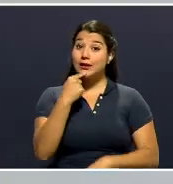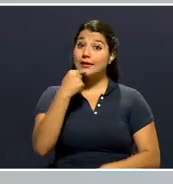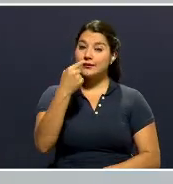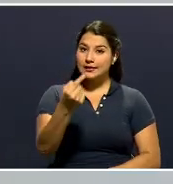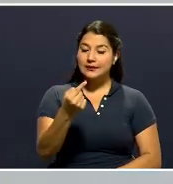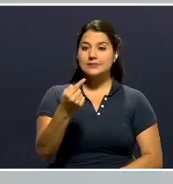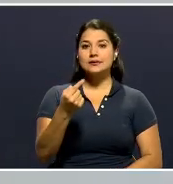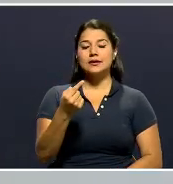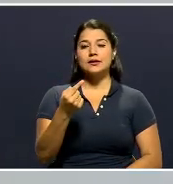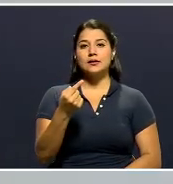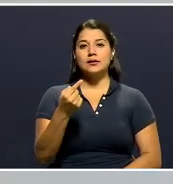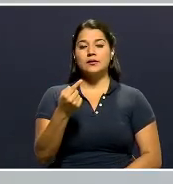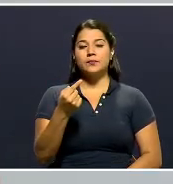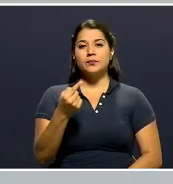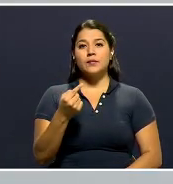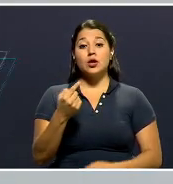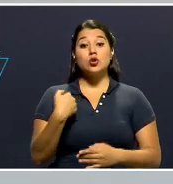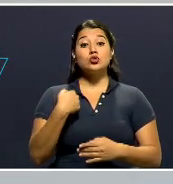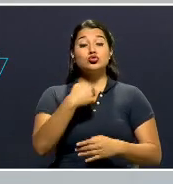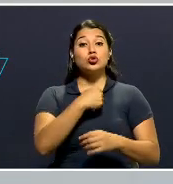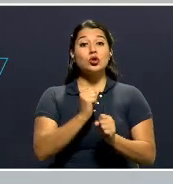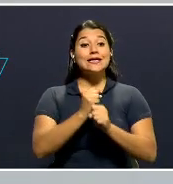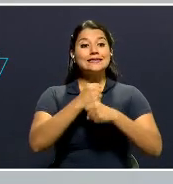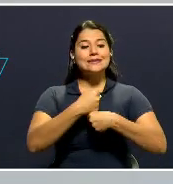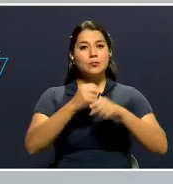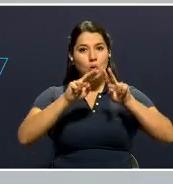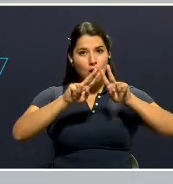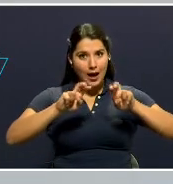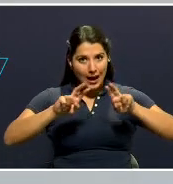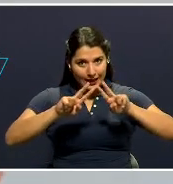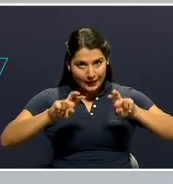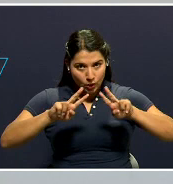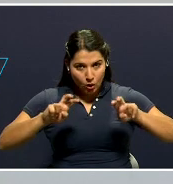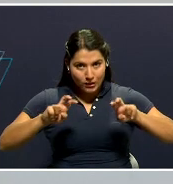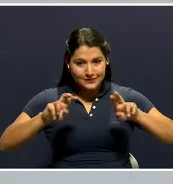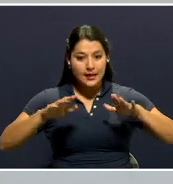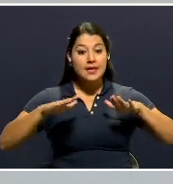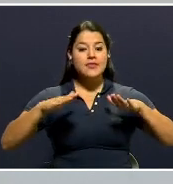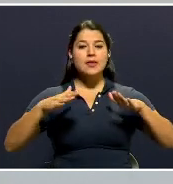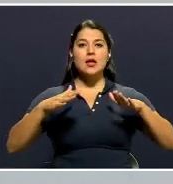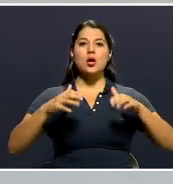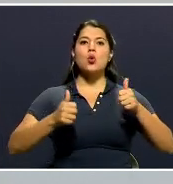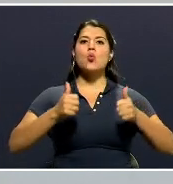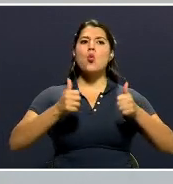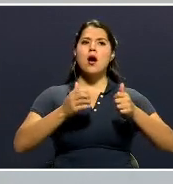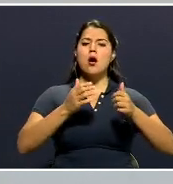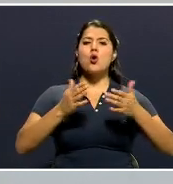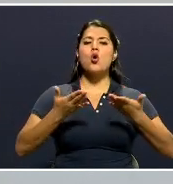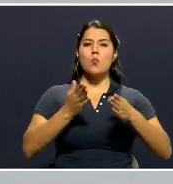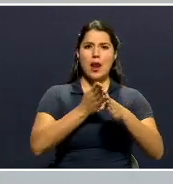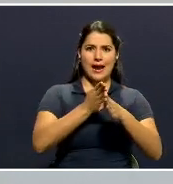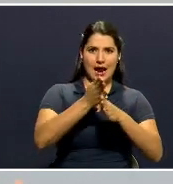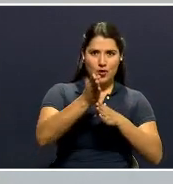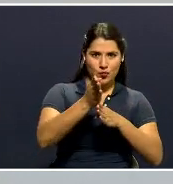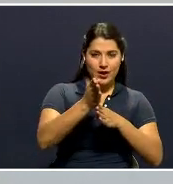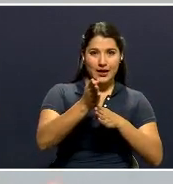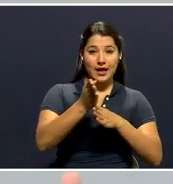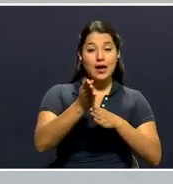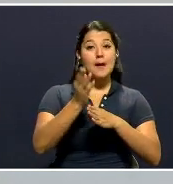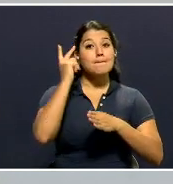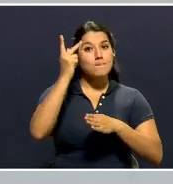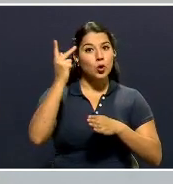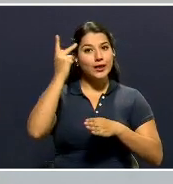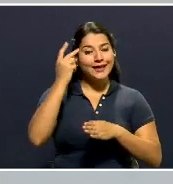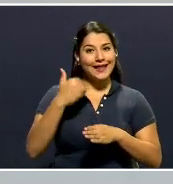don Ernesto, realizamos un análisis de cuál es la trayectoria y el recorrido político que tienen estos